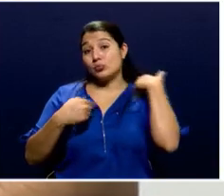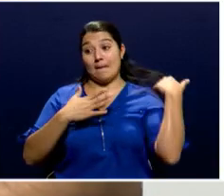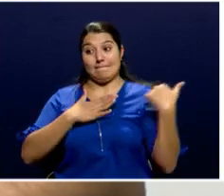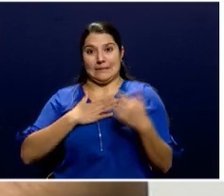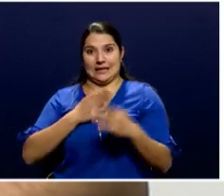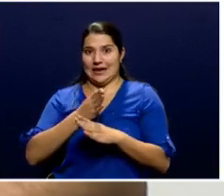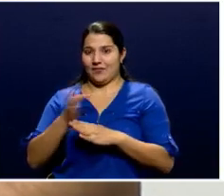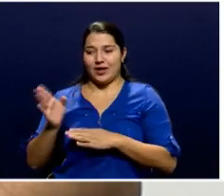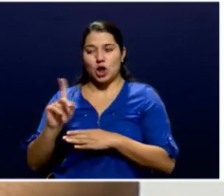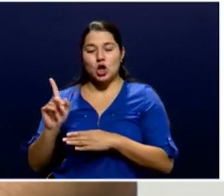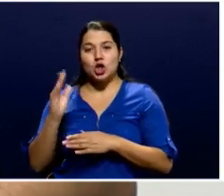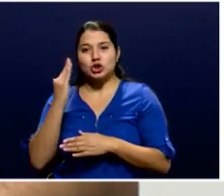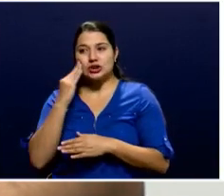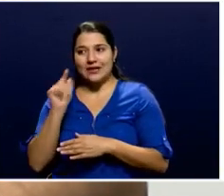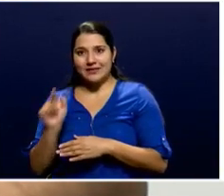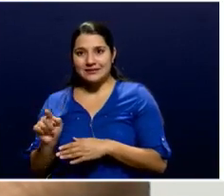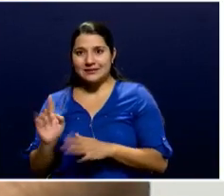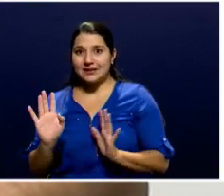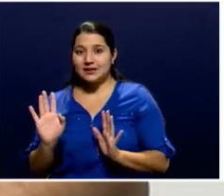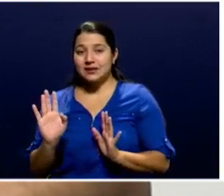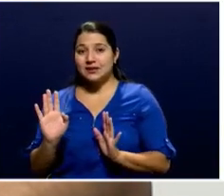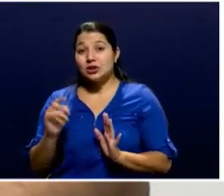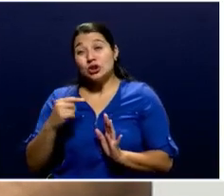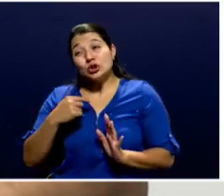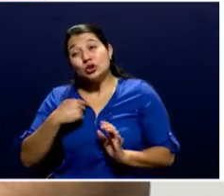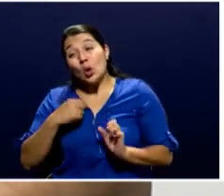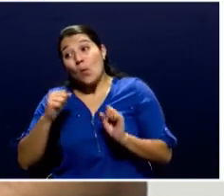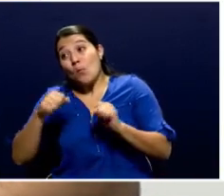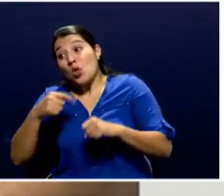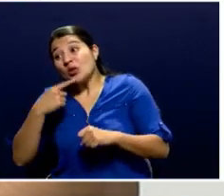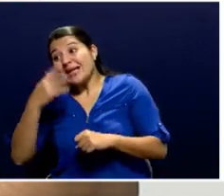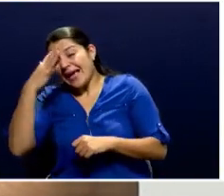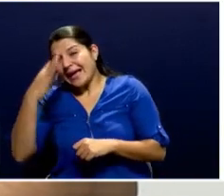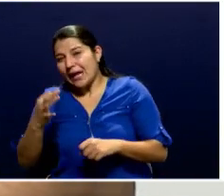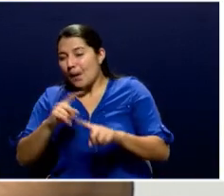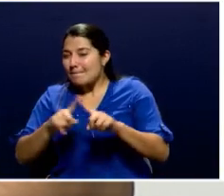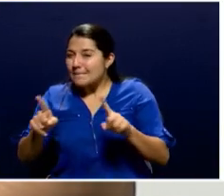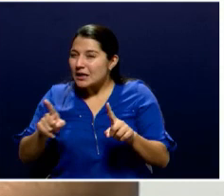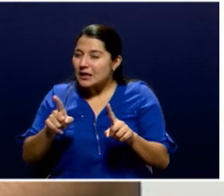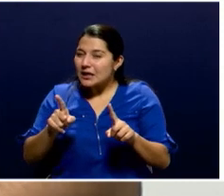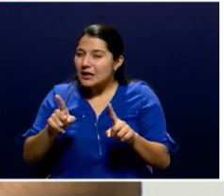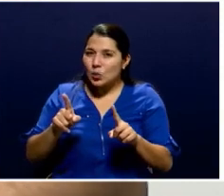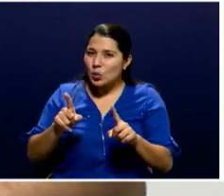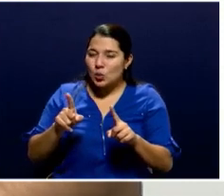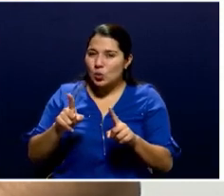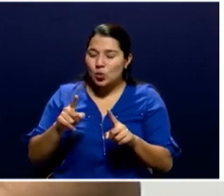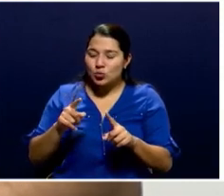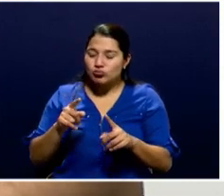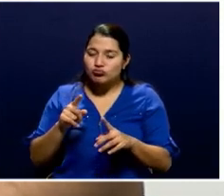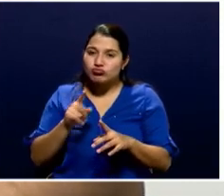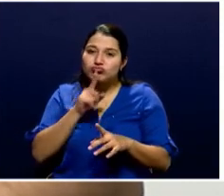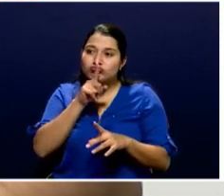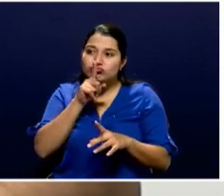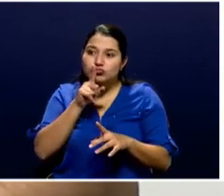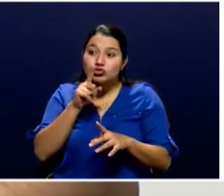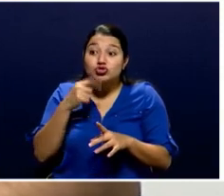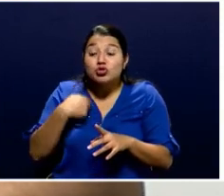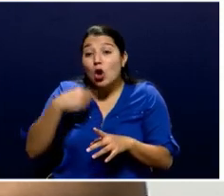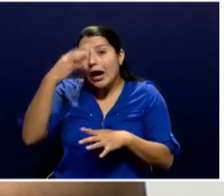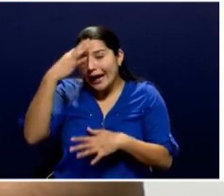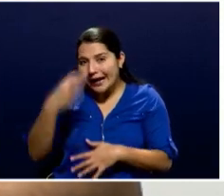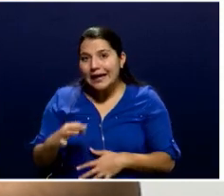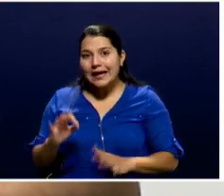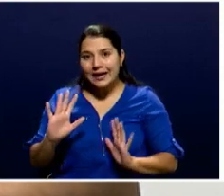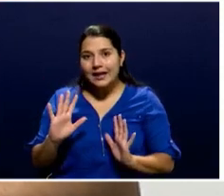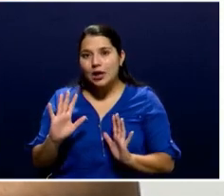digamos, podría especular, pero así muy fuertemente no lo podría explicar. Me imagino que son medidas de contención en donde